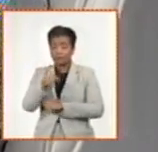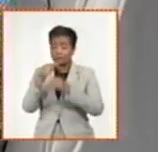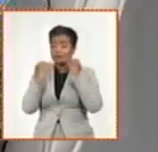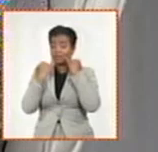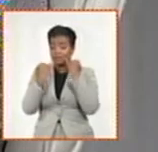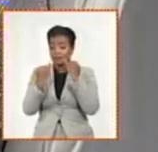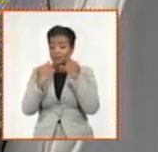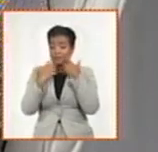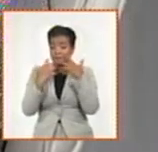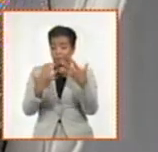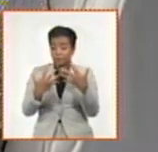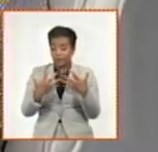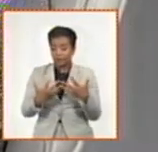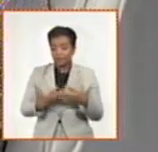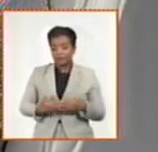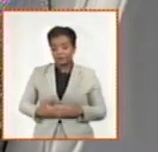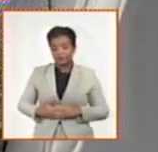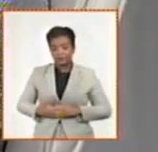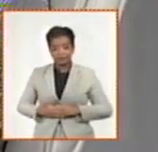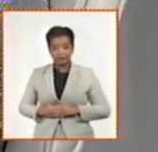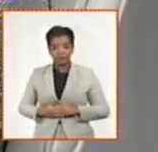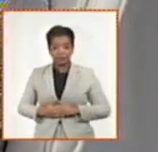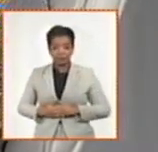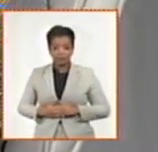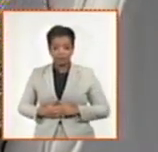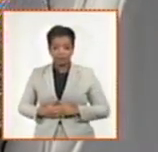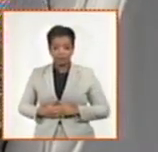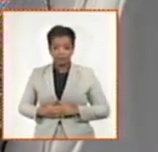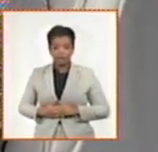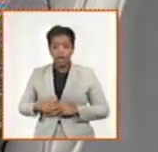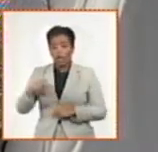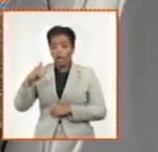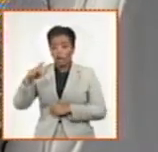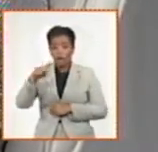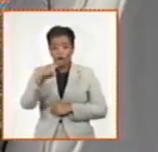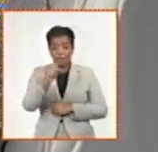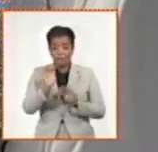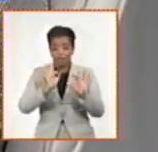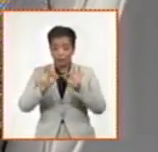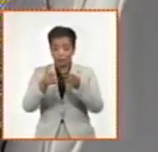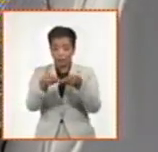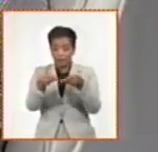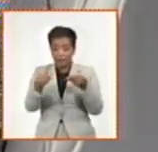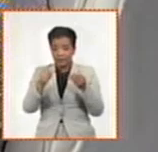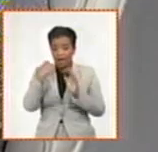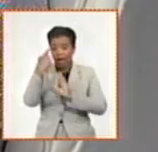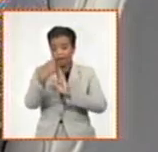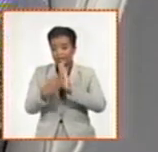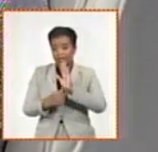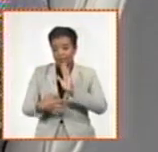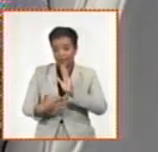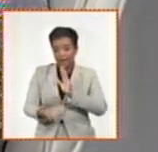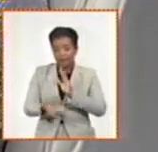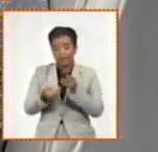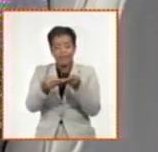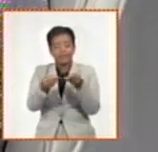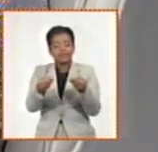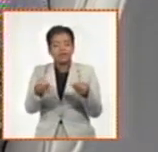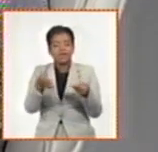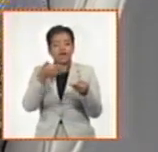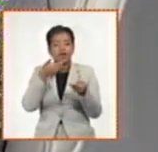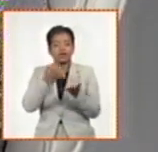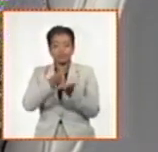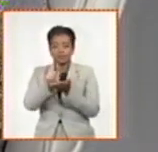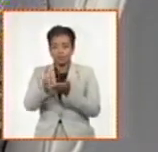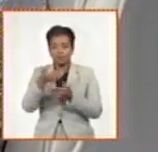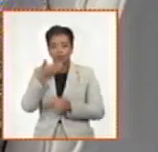interesante esto de los microorganismos eficientes y el lixiviado y el humo lumbrí, porque la característica fundamental es mantener los equilibrios de los nutrientes en el suelo. Y